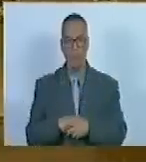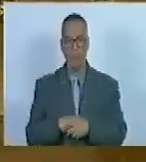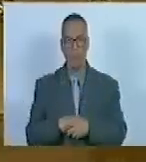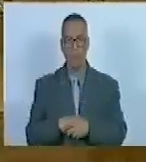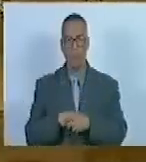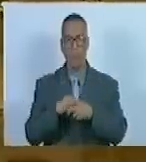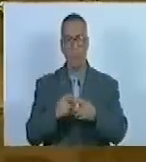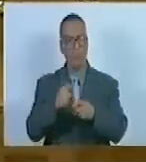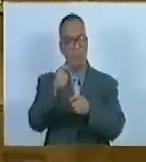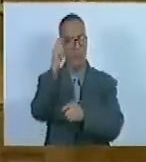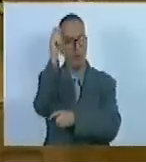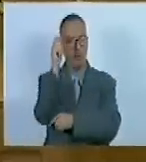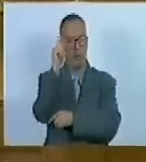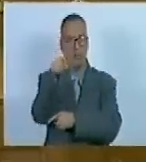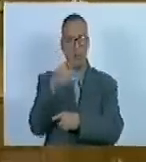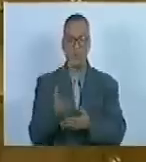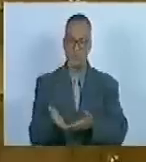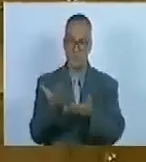Adelante, diputado.